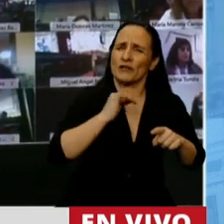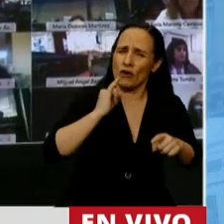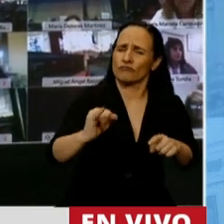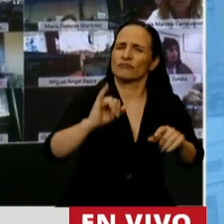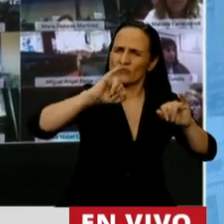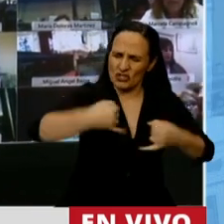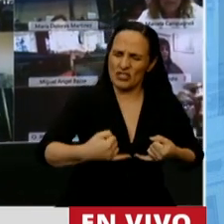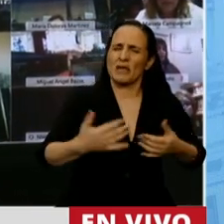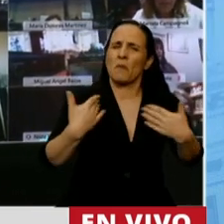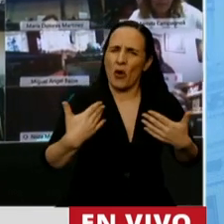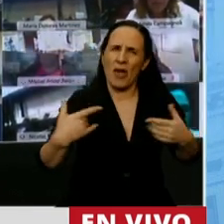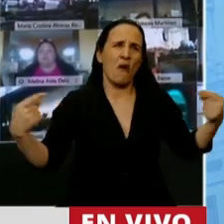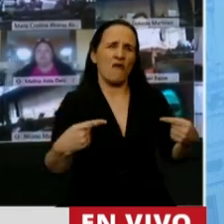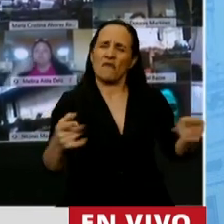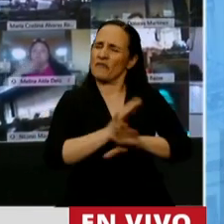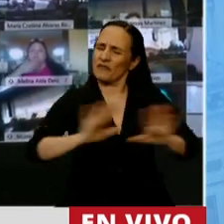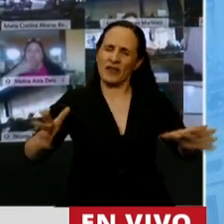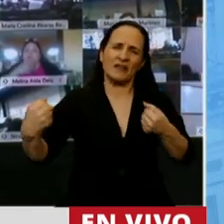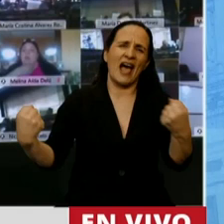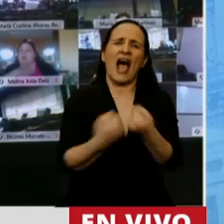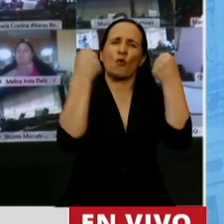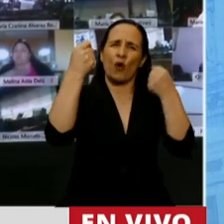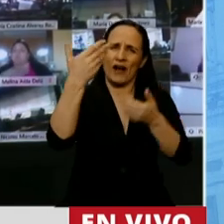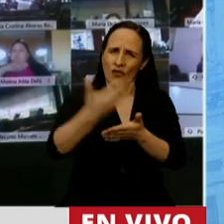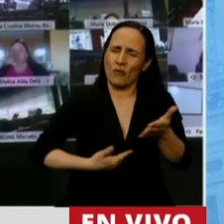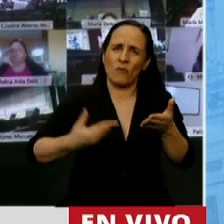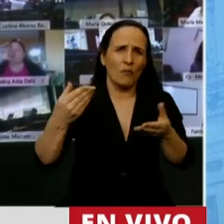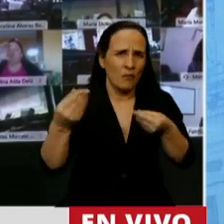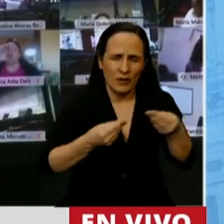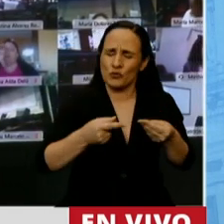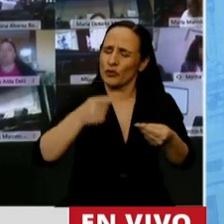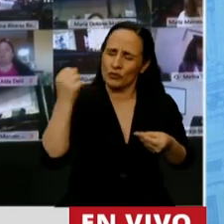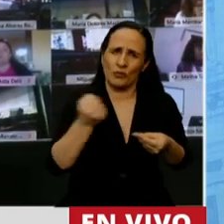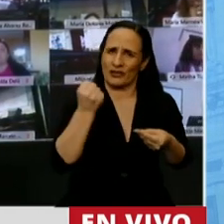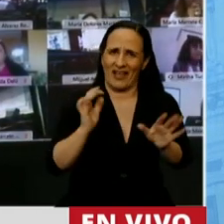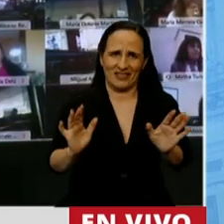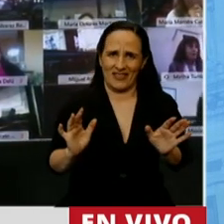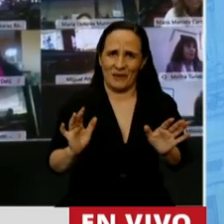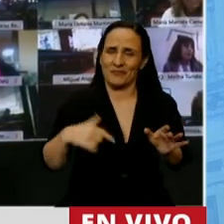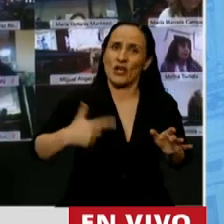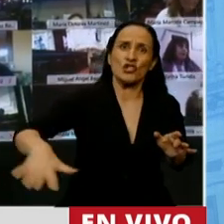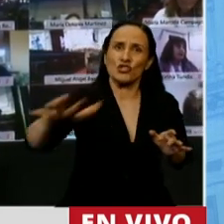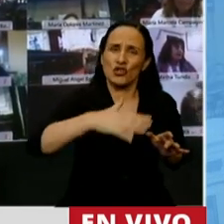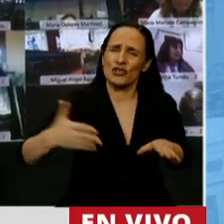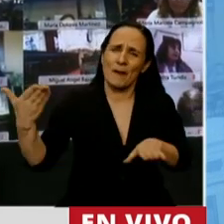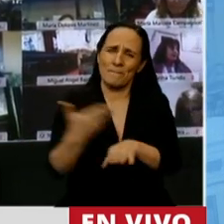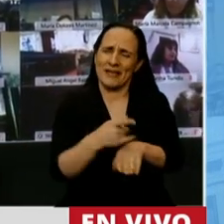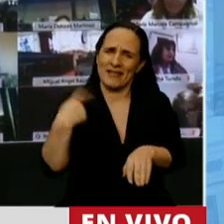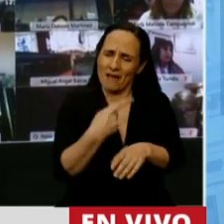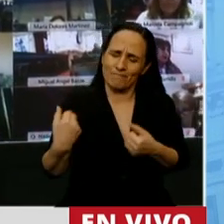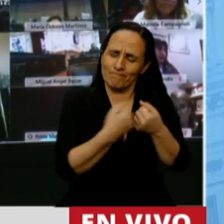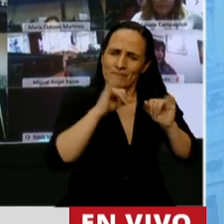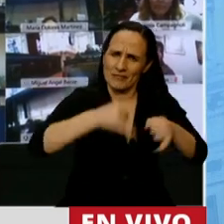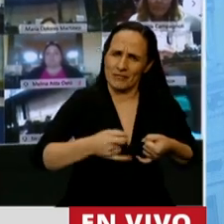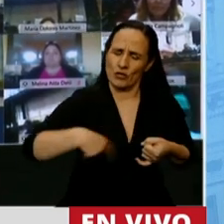somos capaces de saltar la grieta y ponernos de acuerdo en algo tan importante como es este presupuesto. La sociedad nos interpela. Seamos